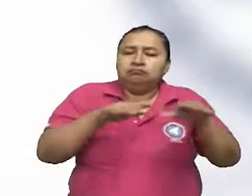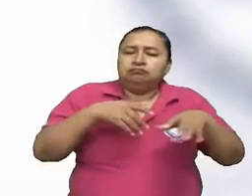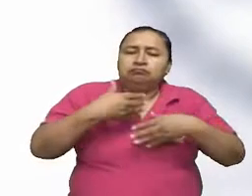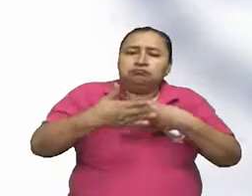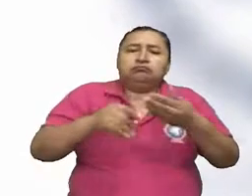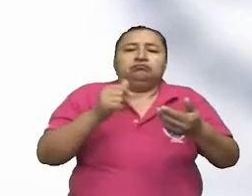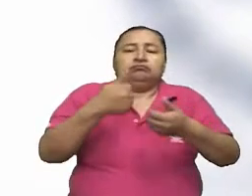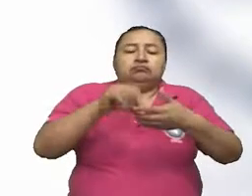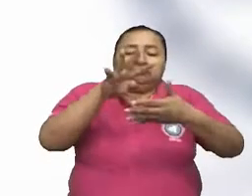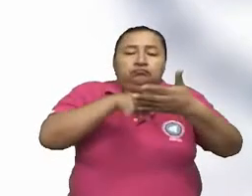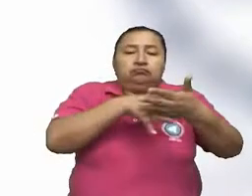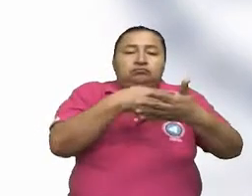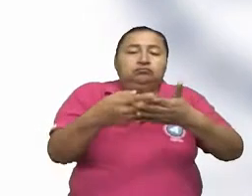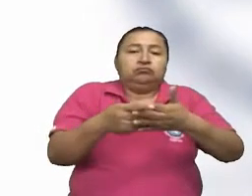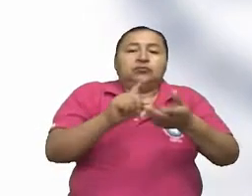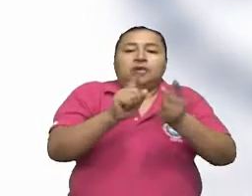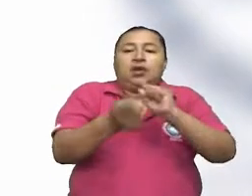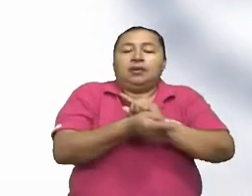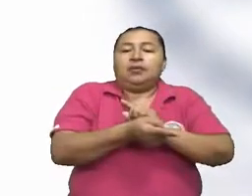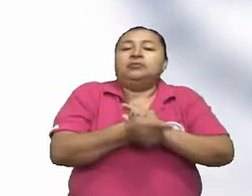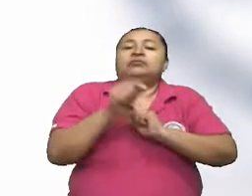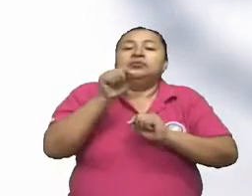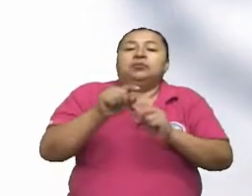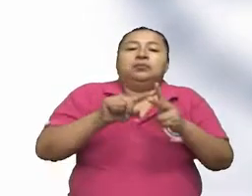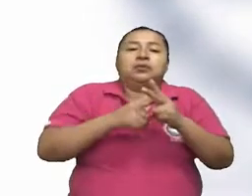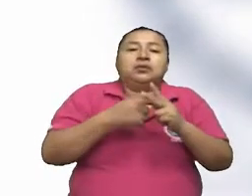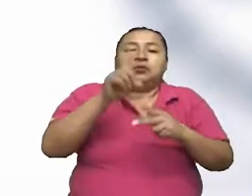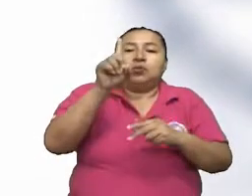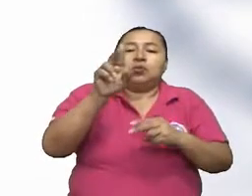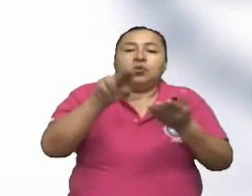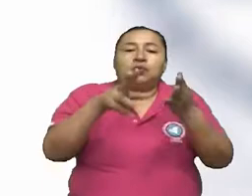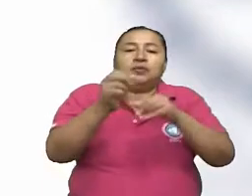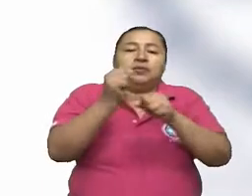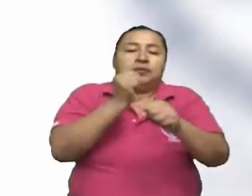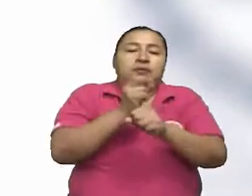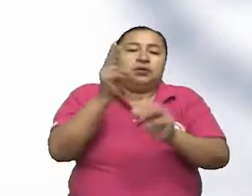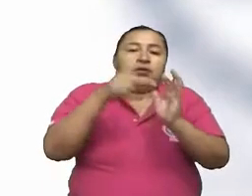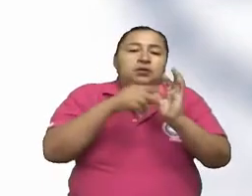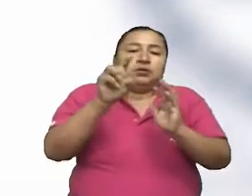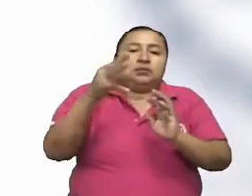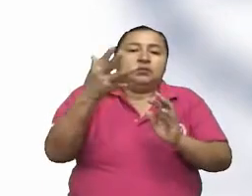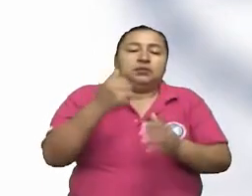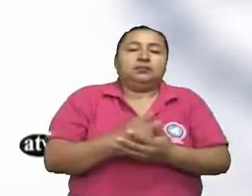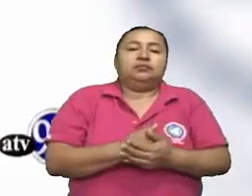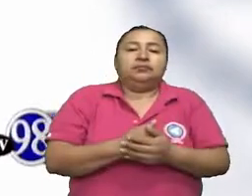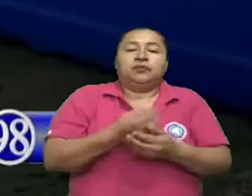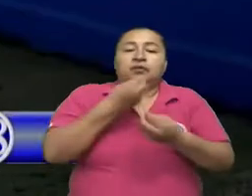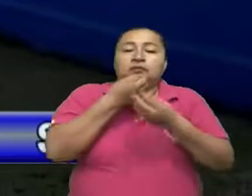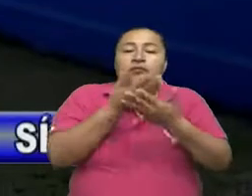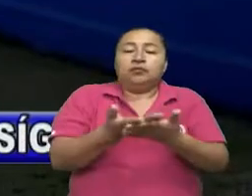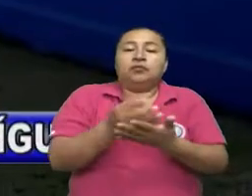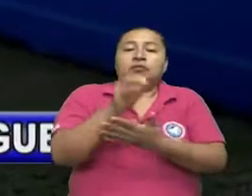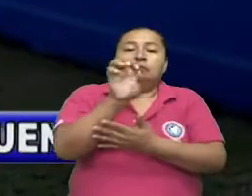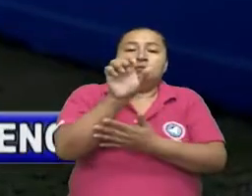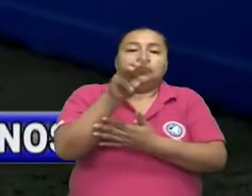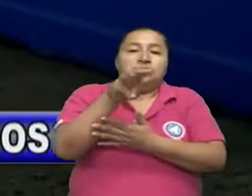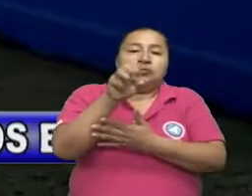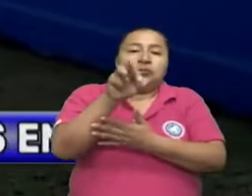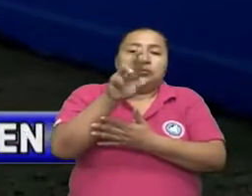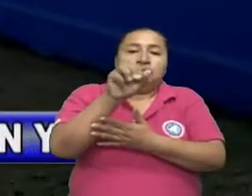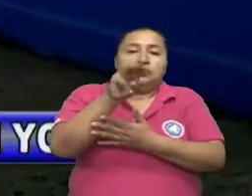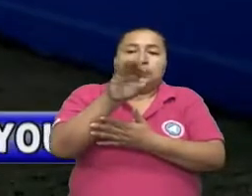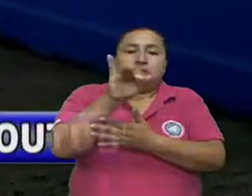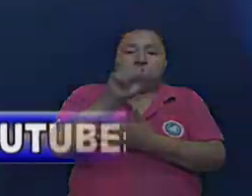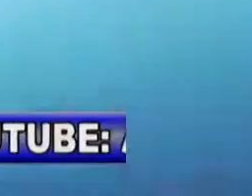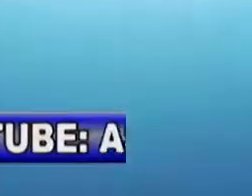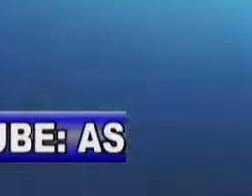en la tabla mensual del tipo de cambio a partir del 1 de noviembre del año 2019. Para el canal parlamentario les informó